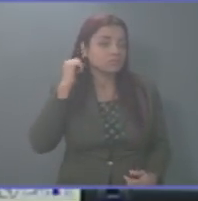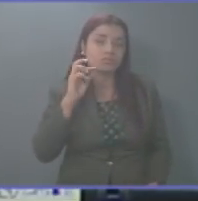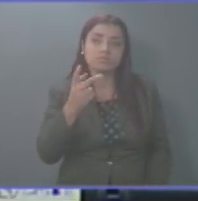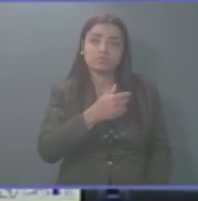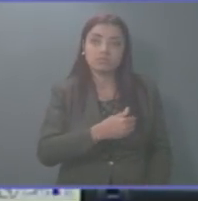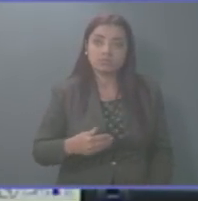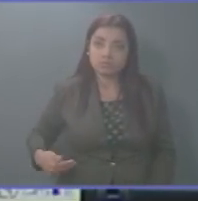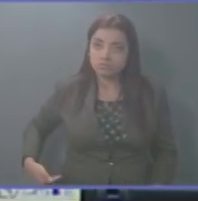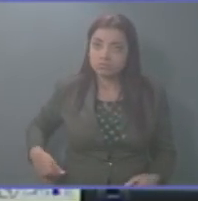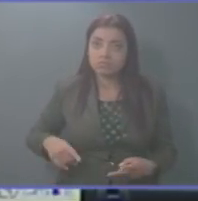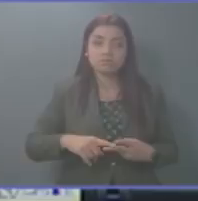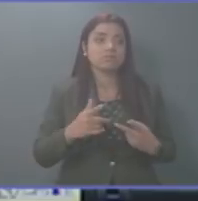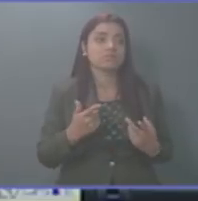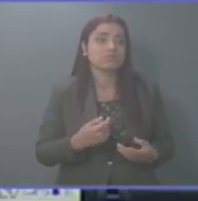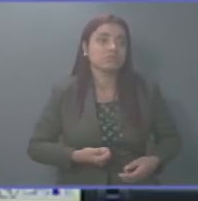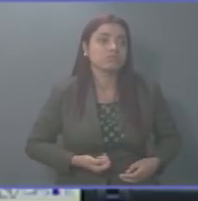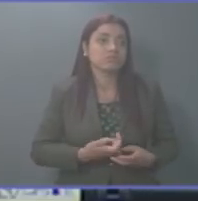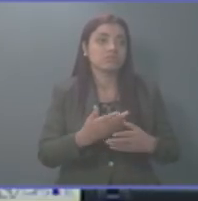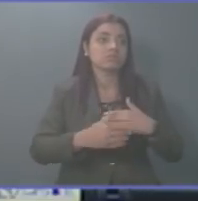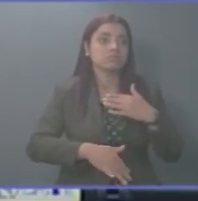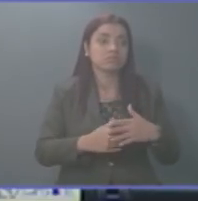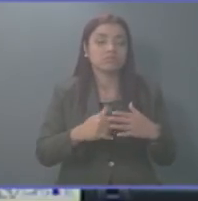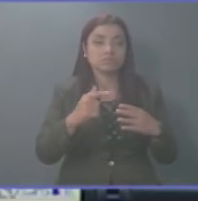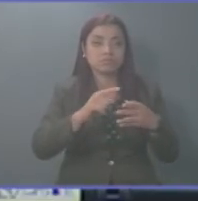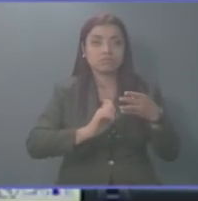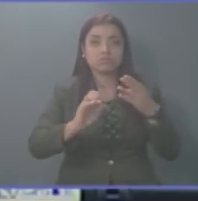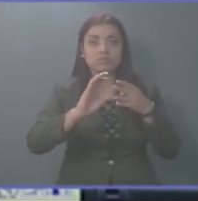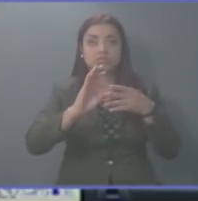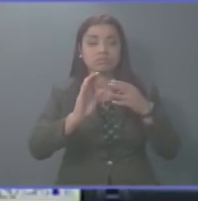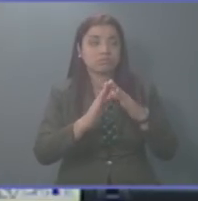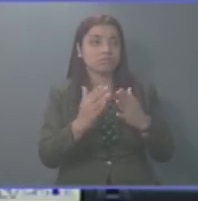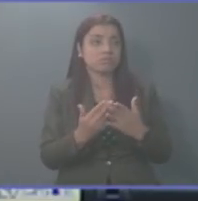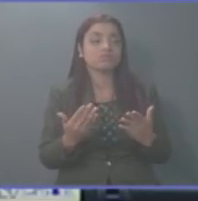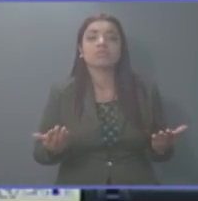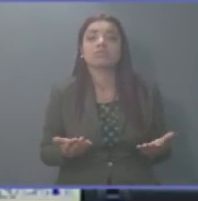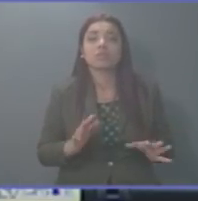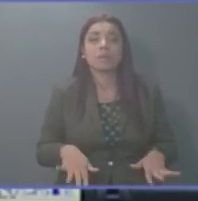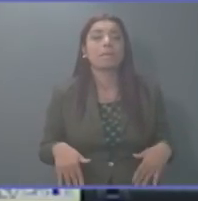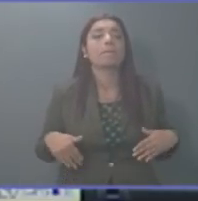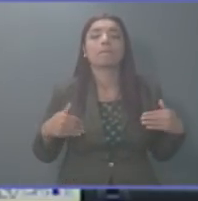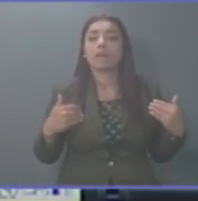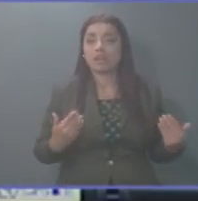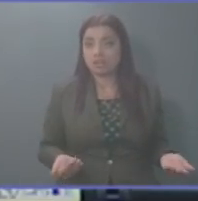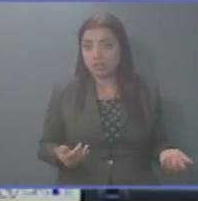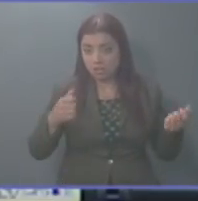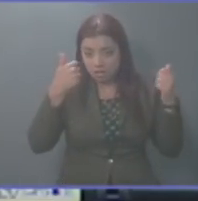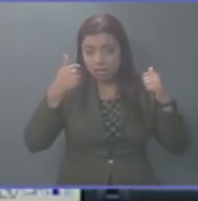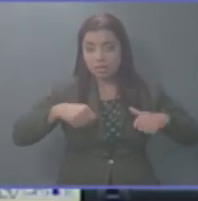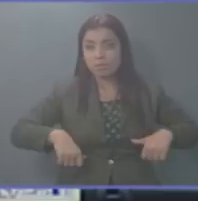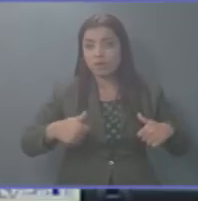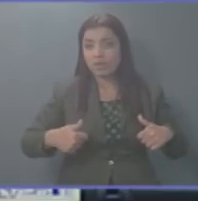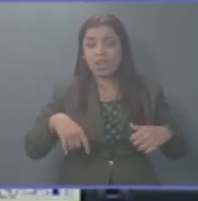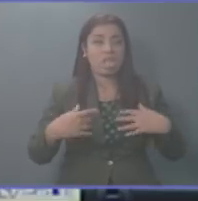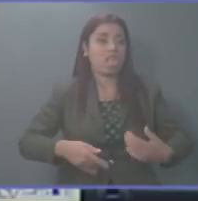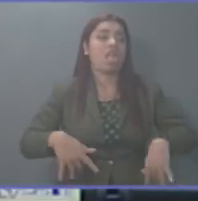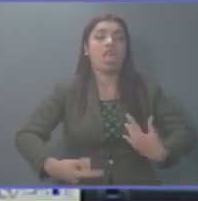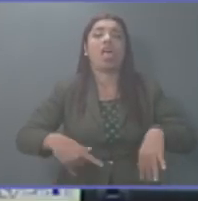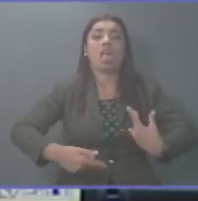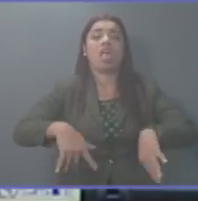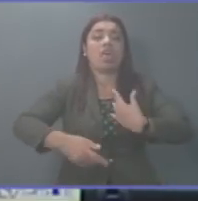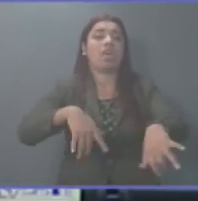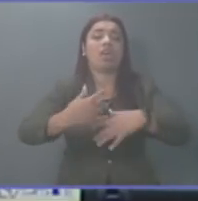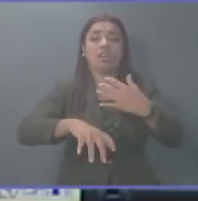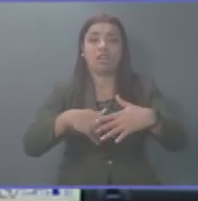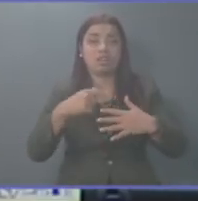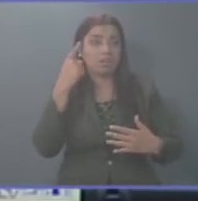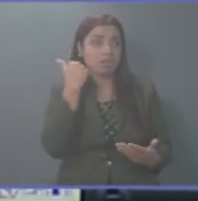y el presidente de la República diciendo que ejercerán el control constitucional. Y entonces, ¿para qué vamos a aprobar algo a la carrera cuando